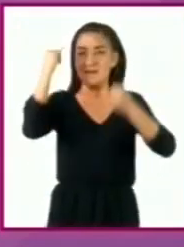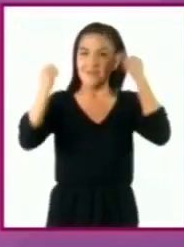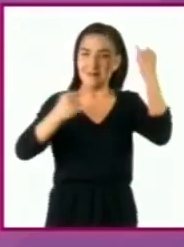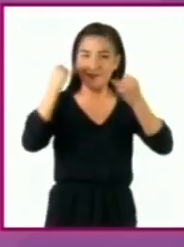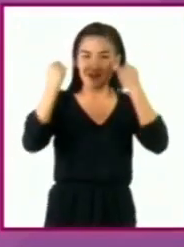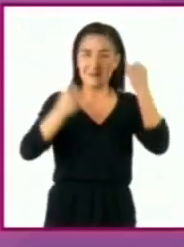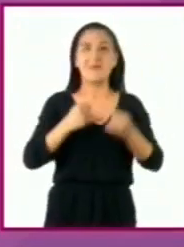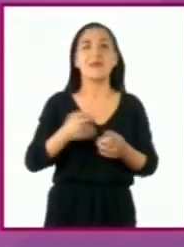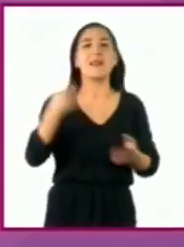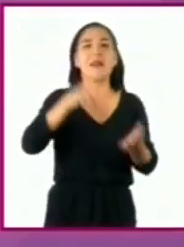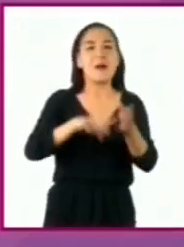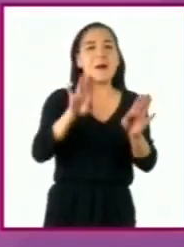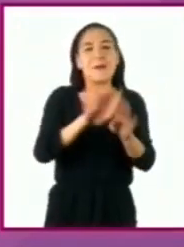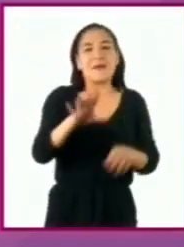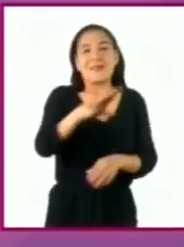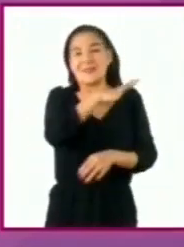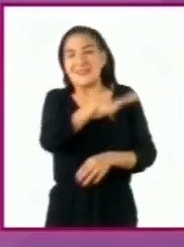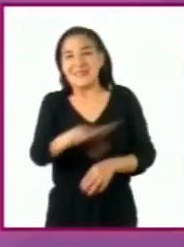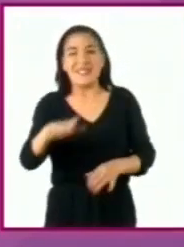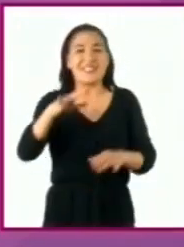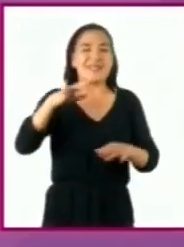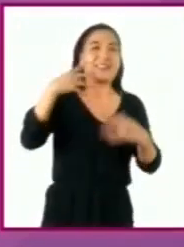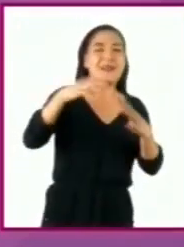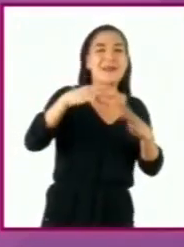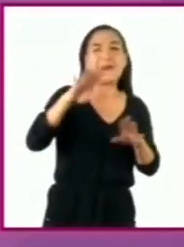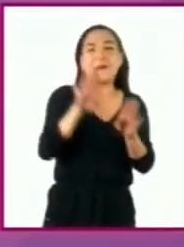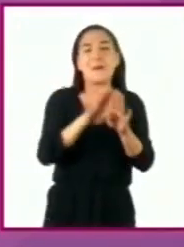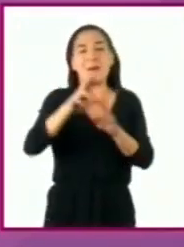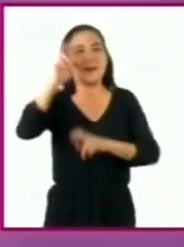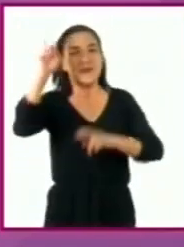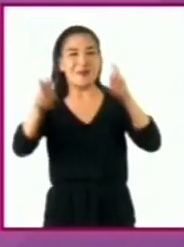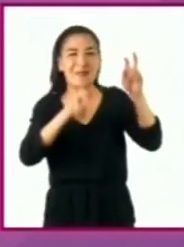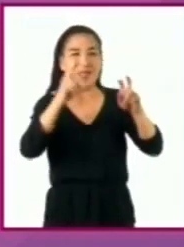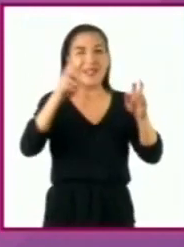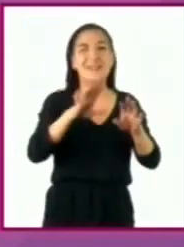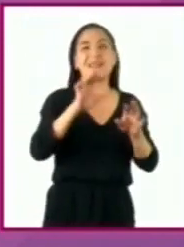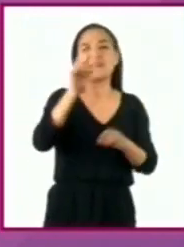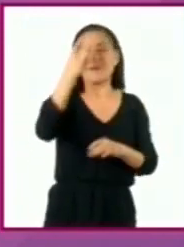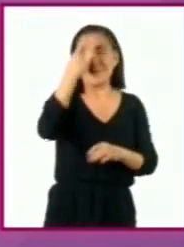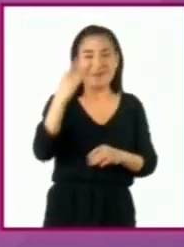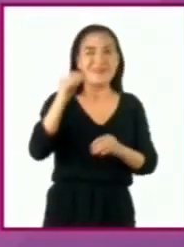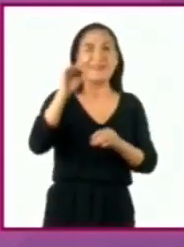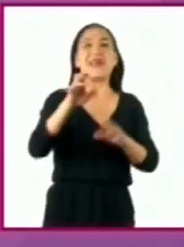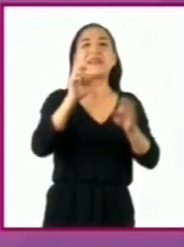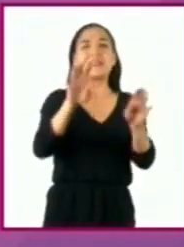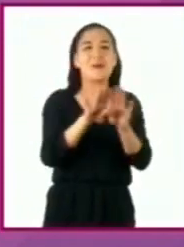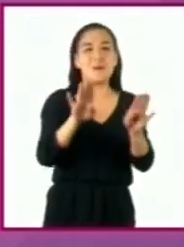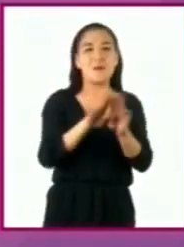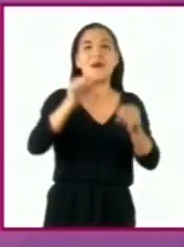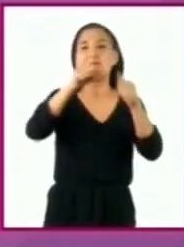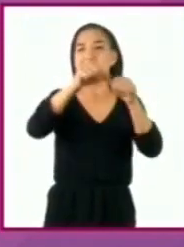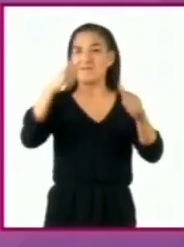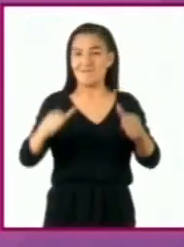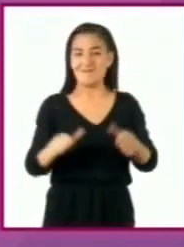imaginación, inspiración o fantasía. Se trataba de la antítesis del arte.